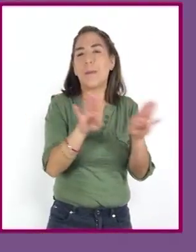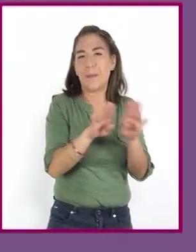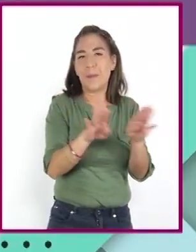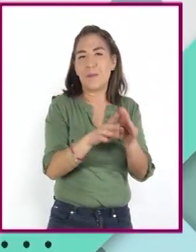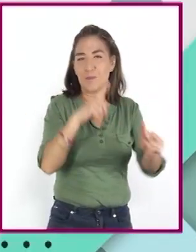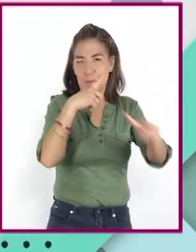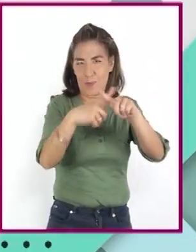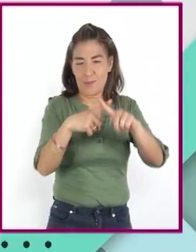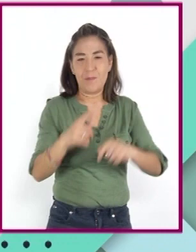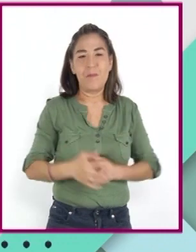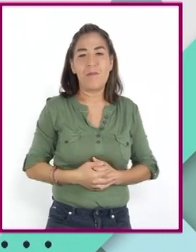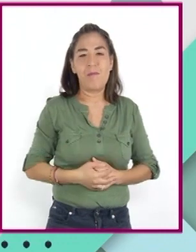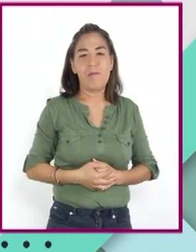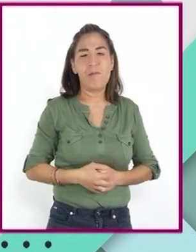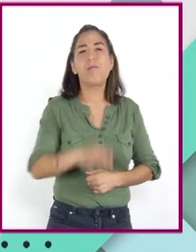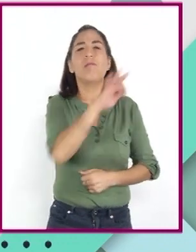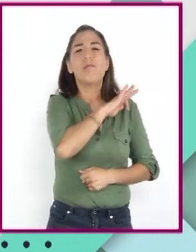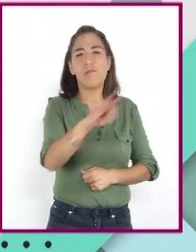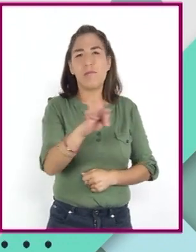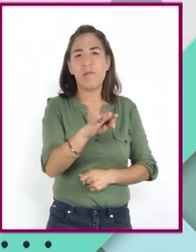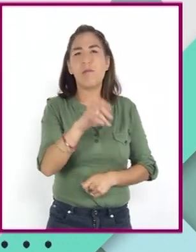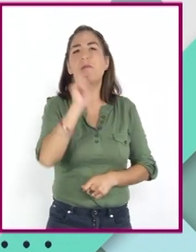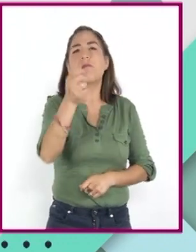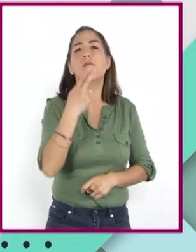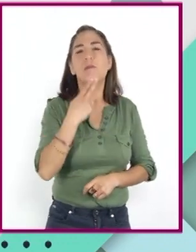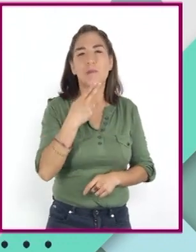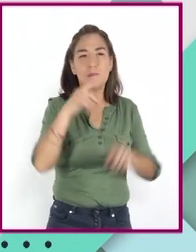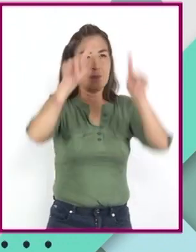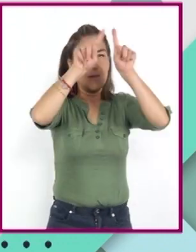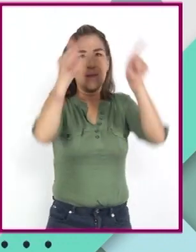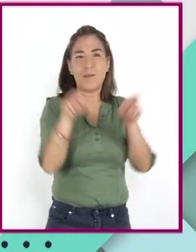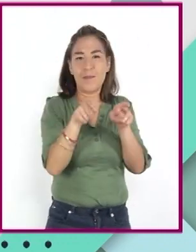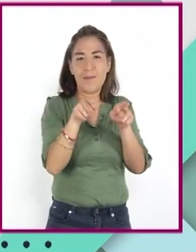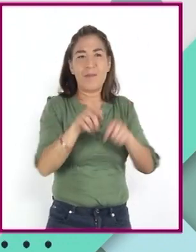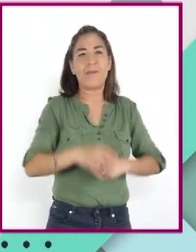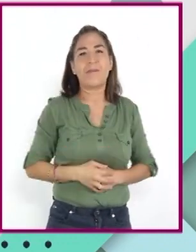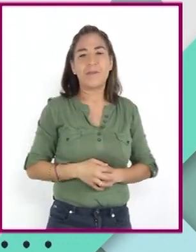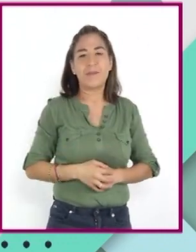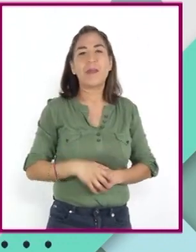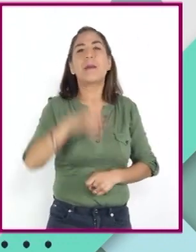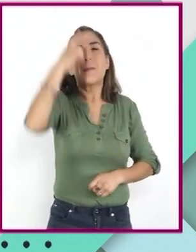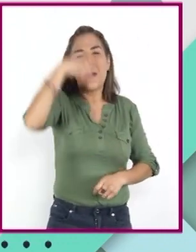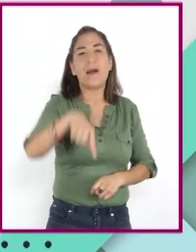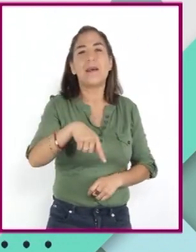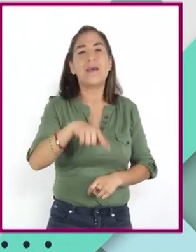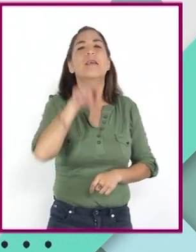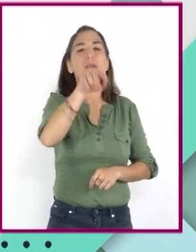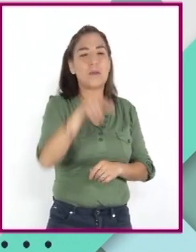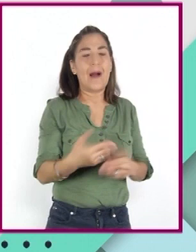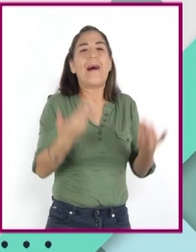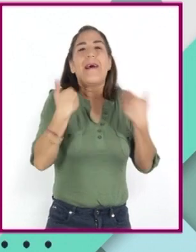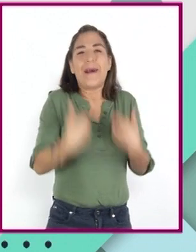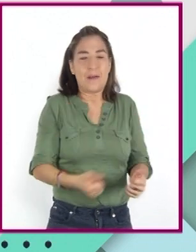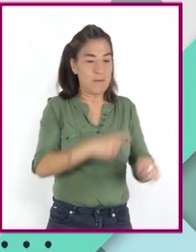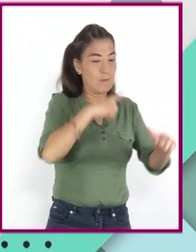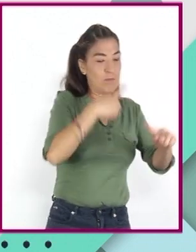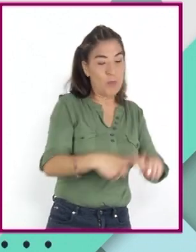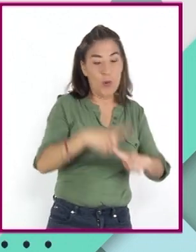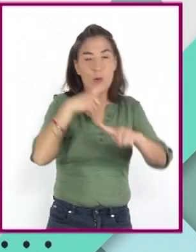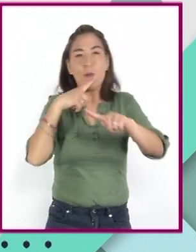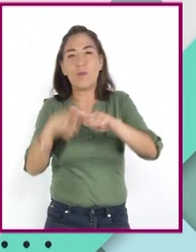multiplicación. Podemos utilizar paréntesis en cada literal para indicar que se están